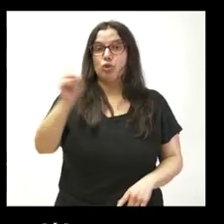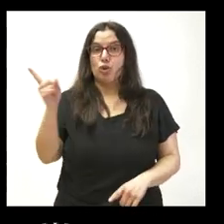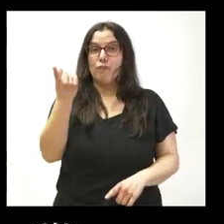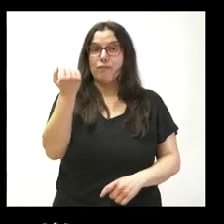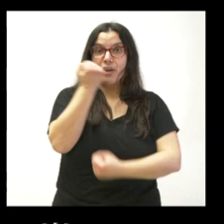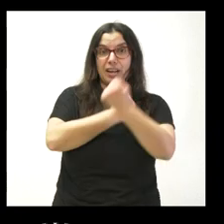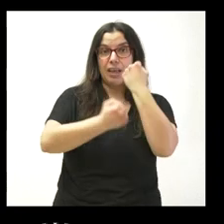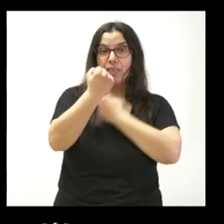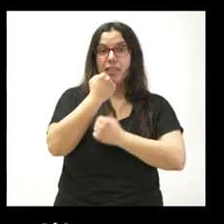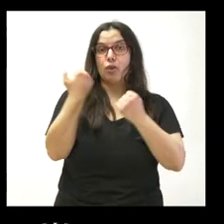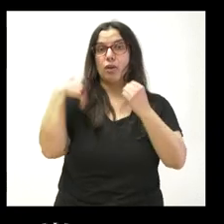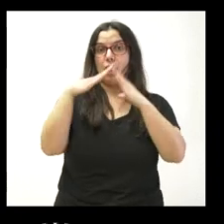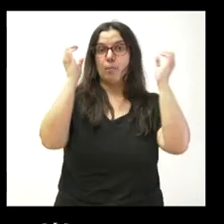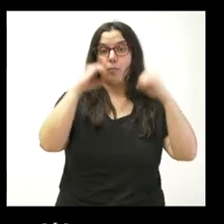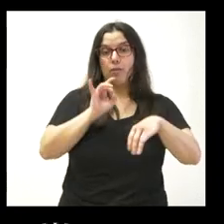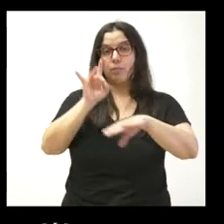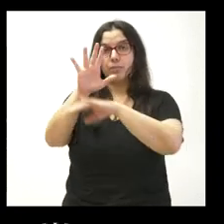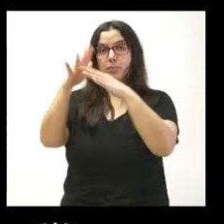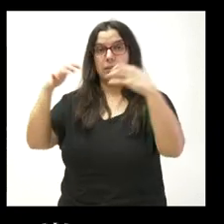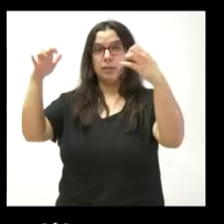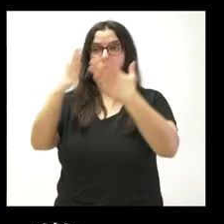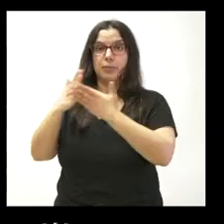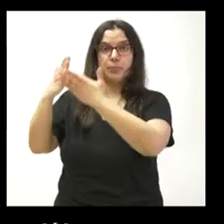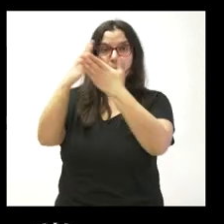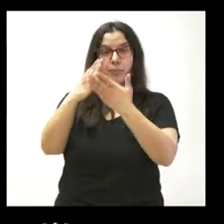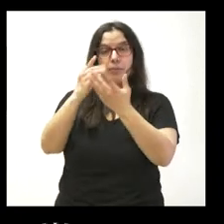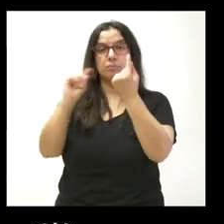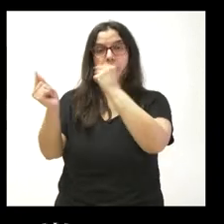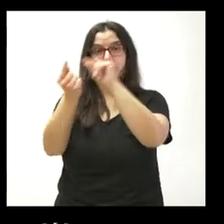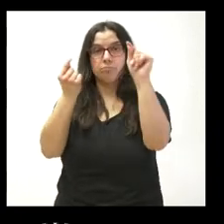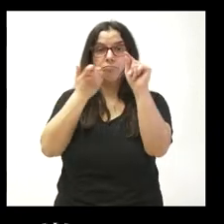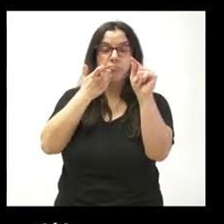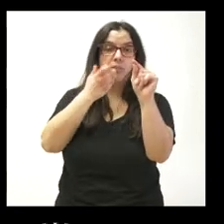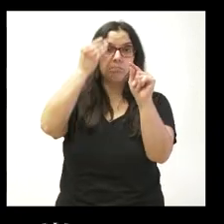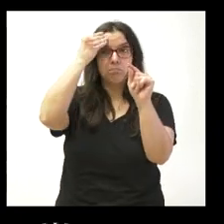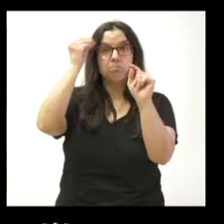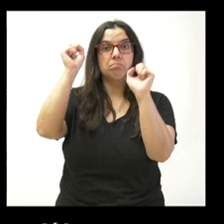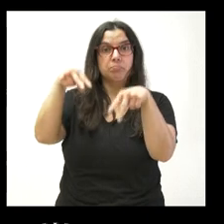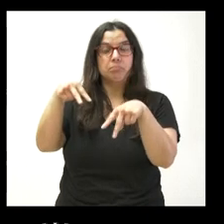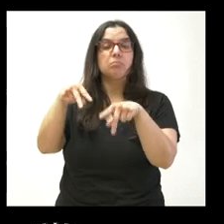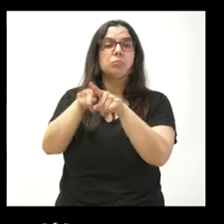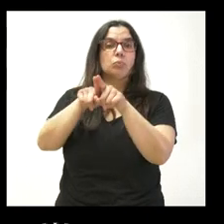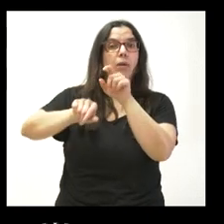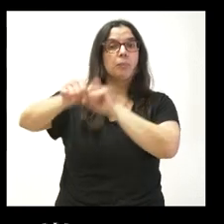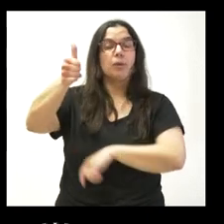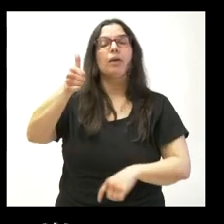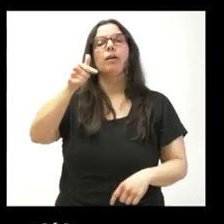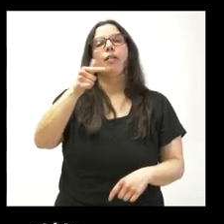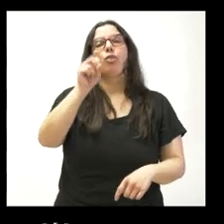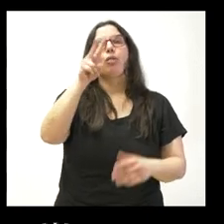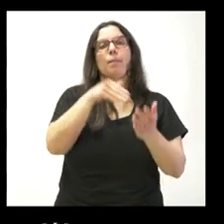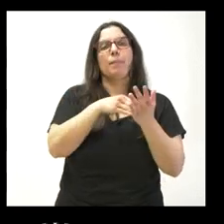y que hemos remitido para su examen y en caso que así lo consideren las Cortes su aprobación asciende a